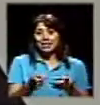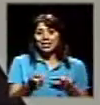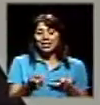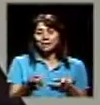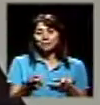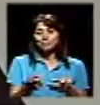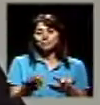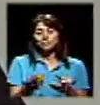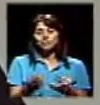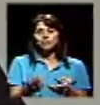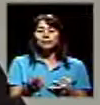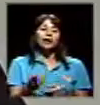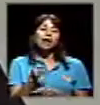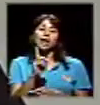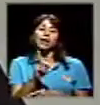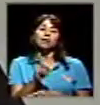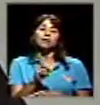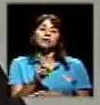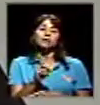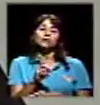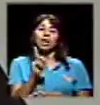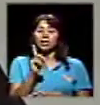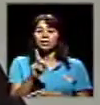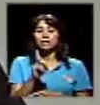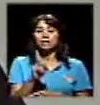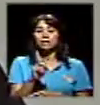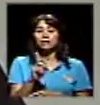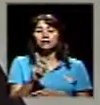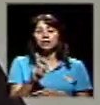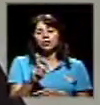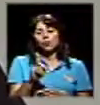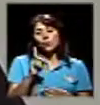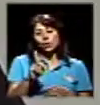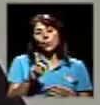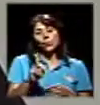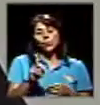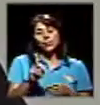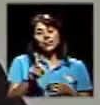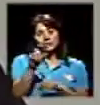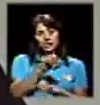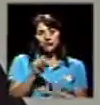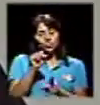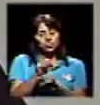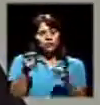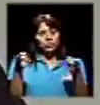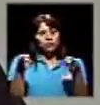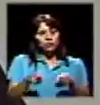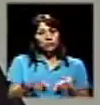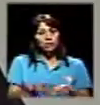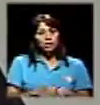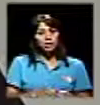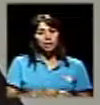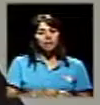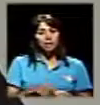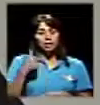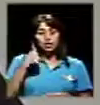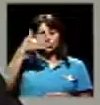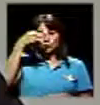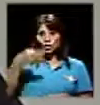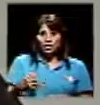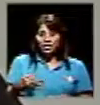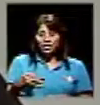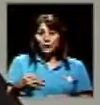un aquí hay un marco de ambos lados del Pacífico. Yo creo que este siglo va a ser un